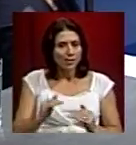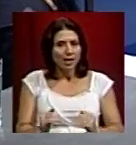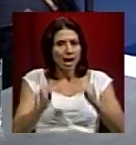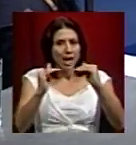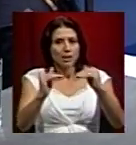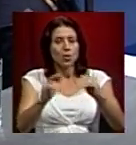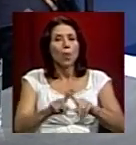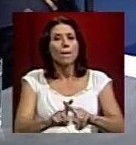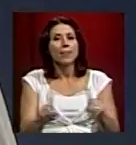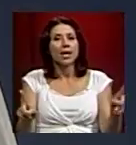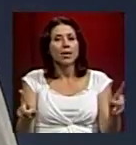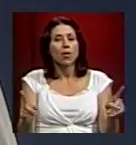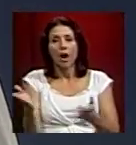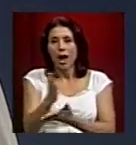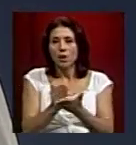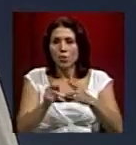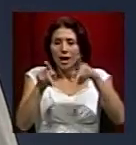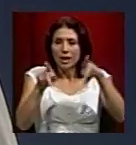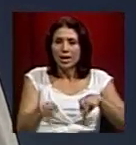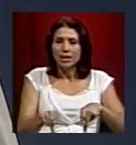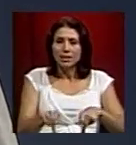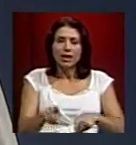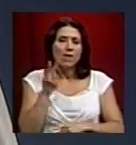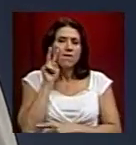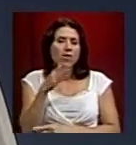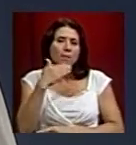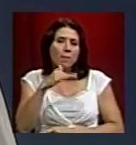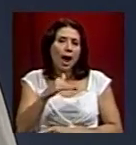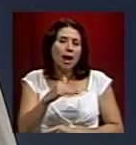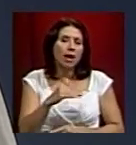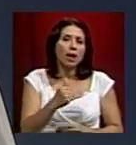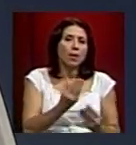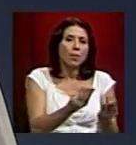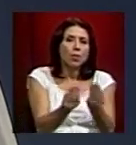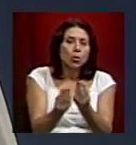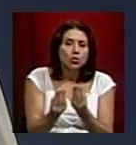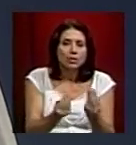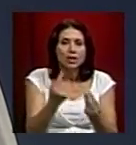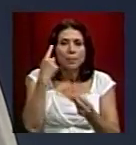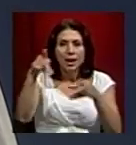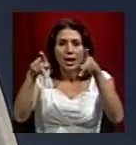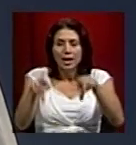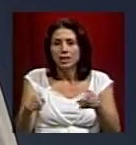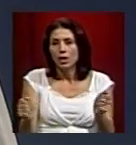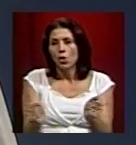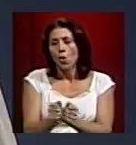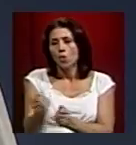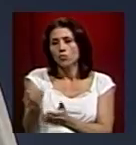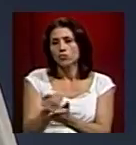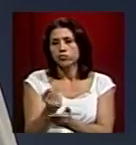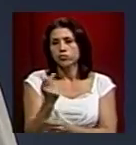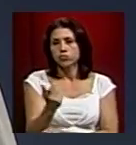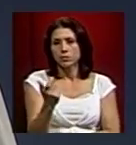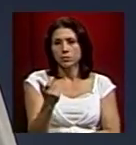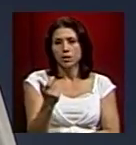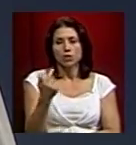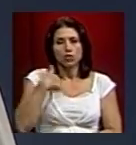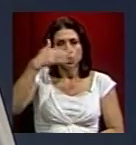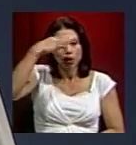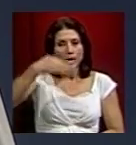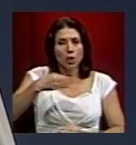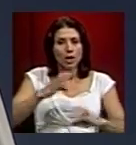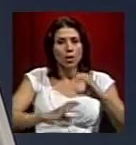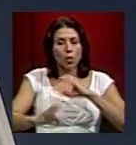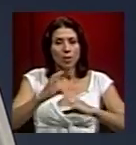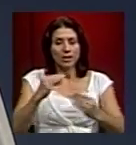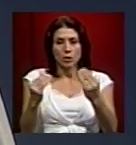pero alguna gente ve mal lo de producir para gente con alto ingreso. Yo creo que el comercio nos